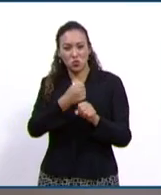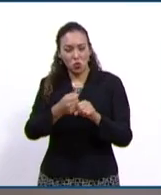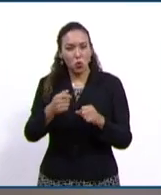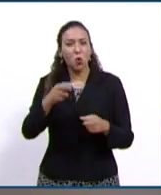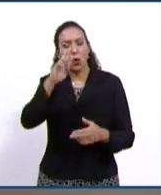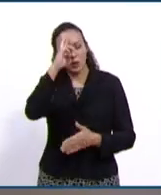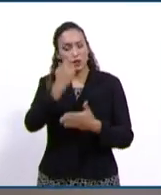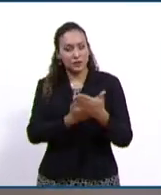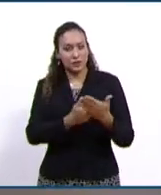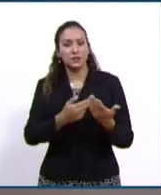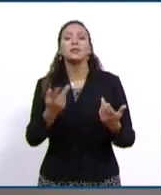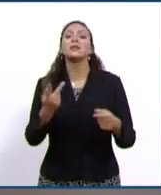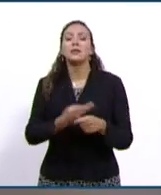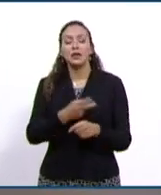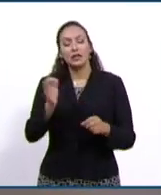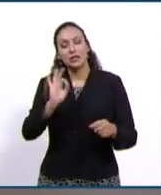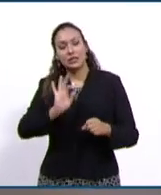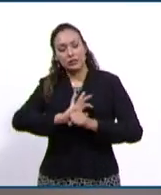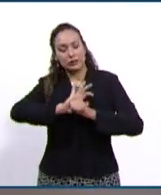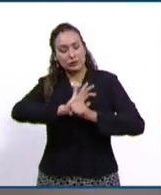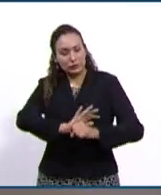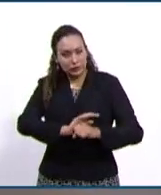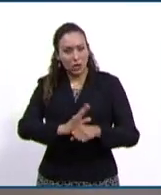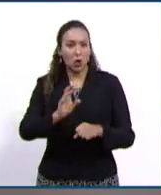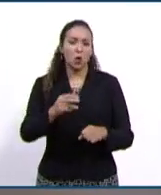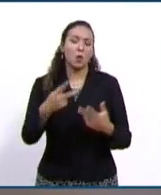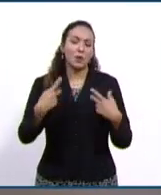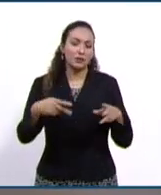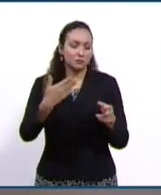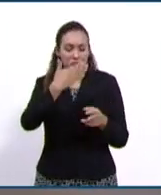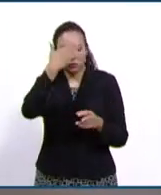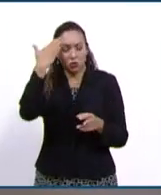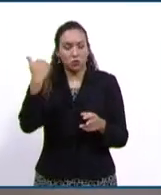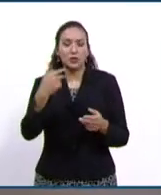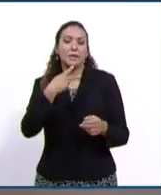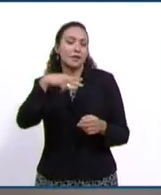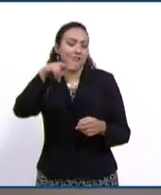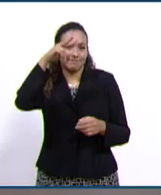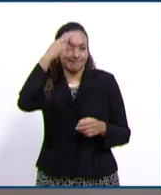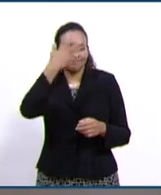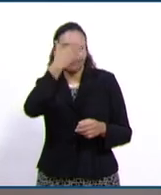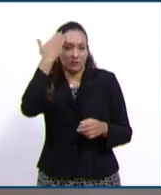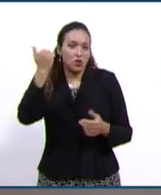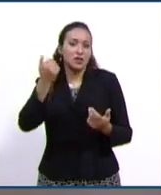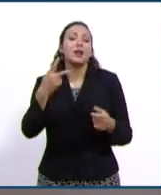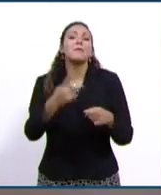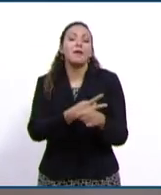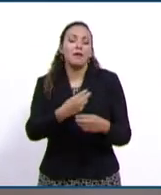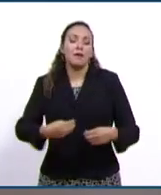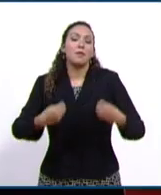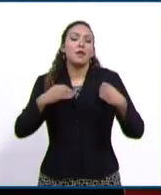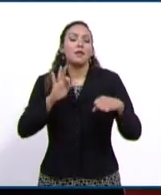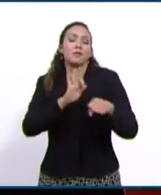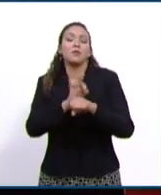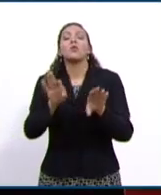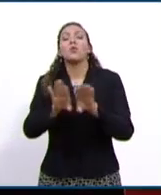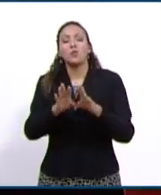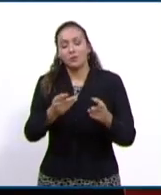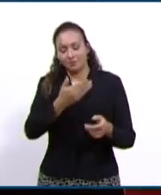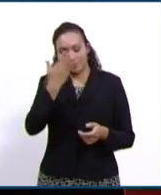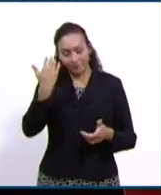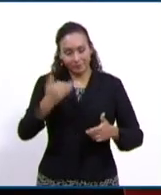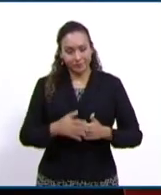grupo mediante la opresión o la ignorancia sobre sus necesidades ante la ausencia de una consulta previa.